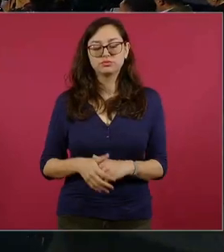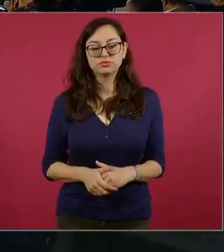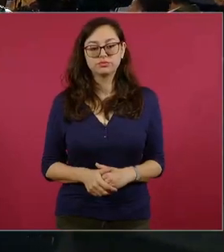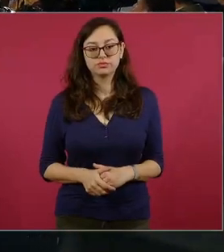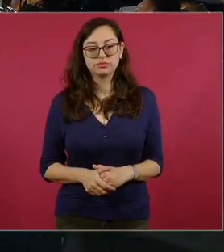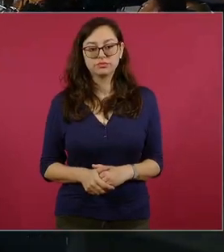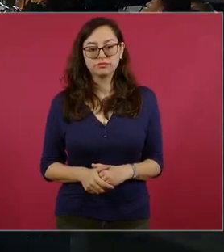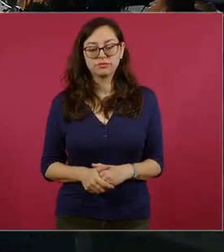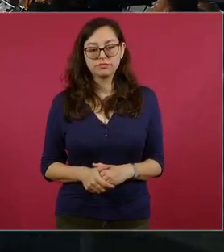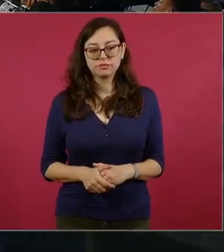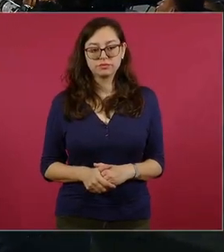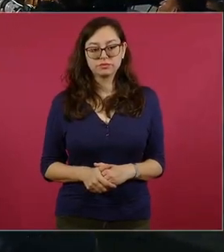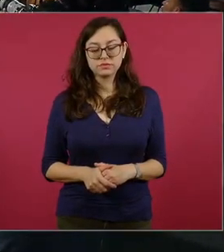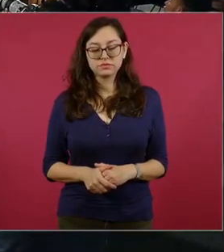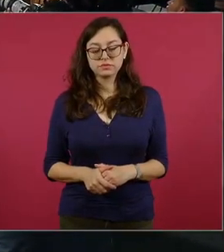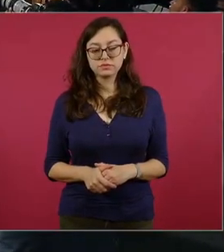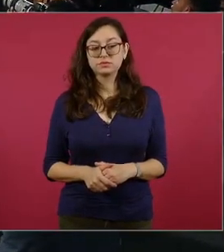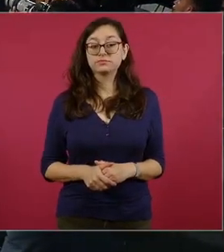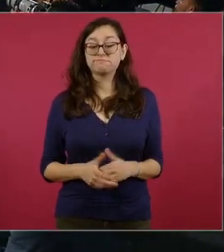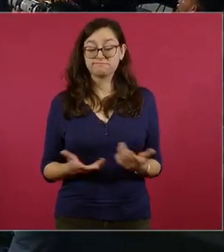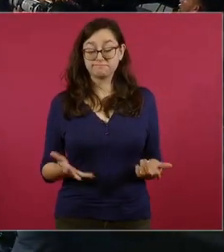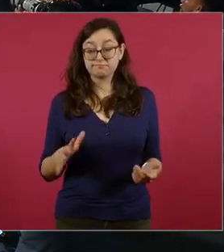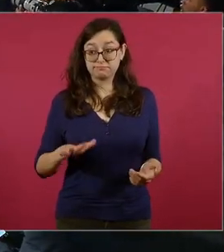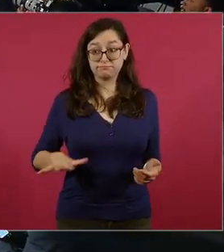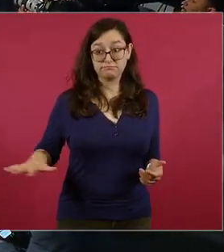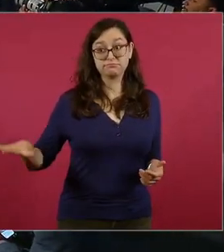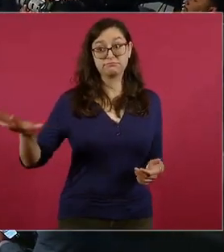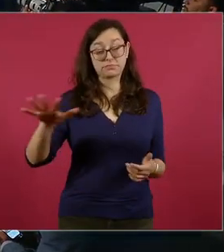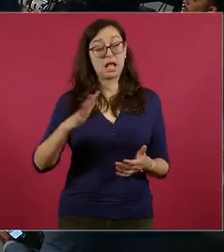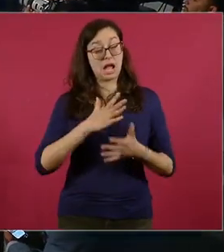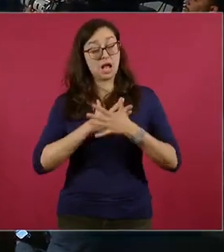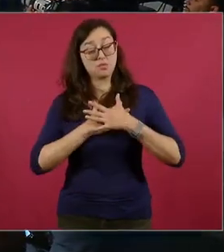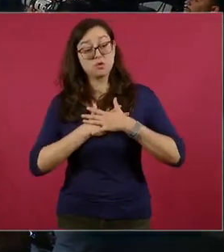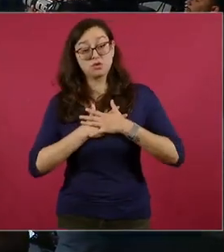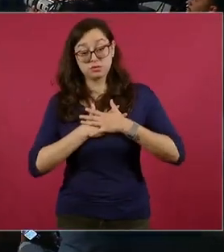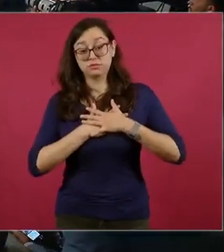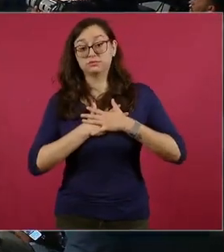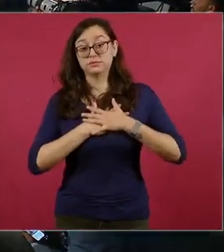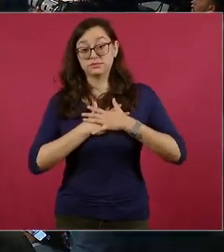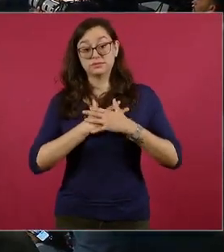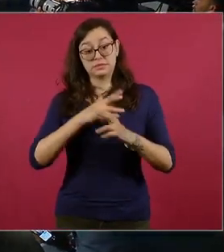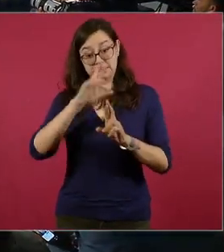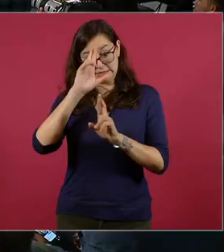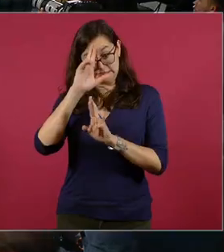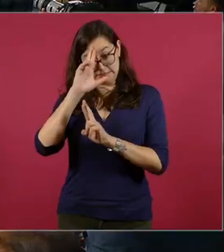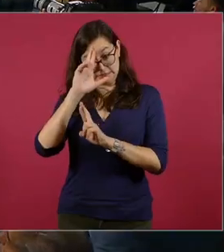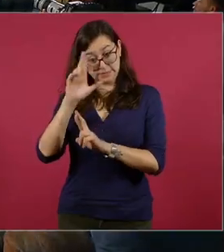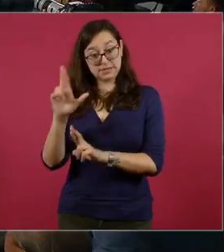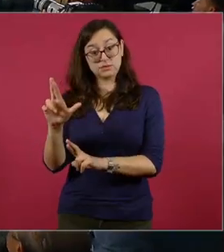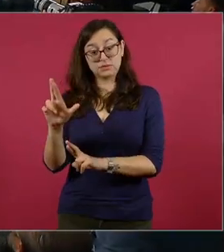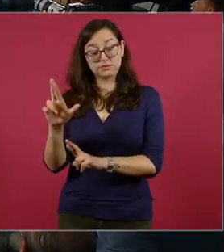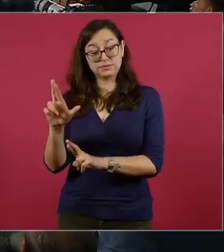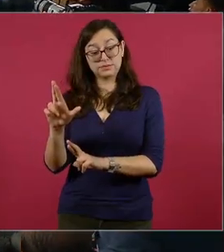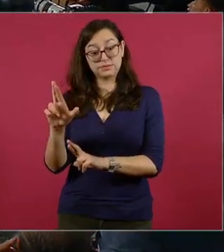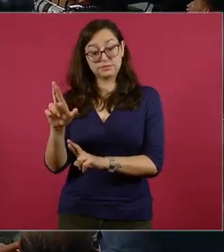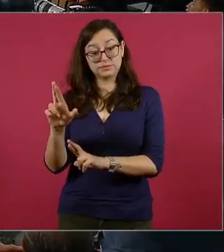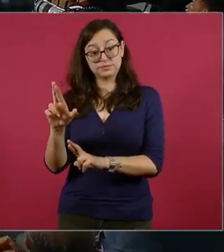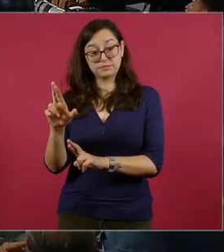Y hay que tenerle amor al pueblo y respetar al pueblo.